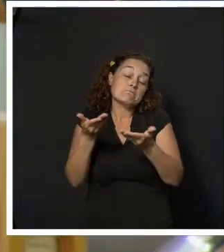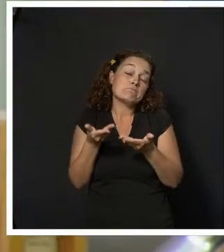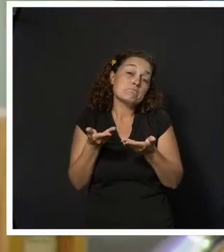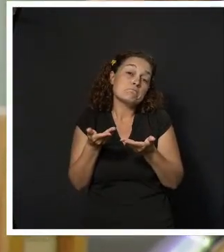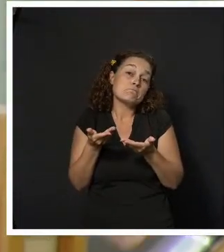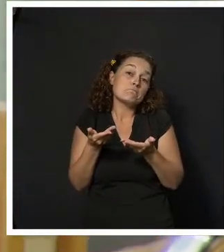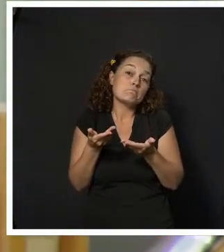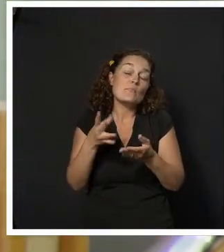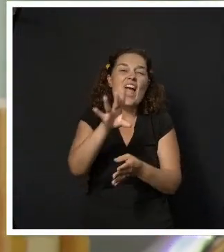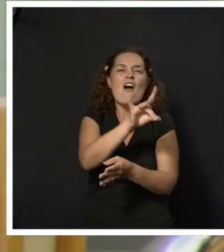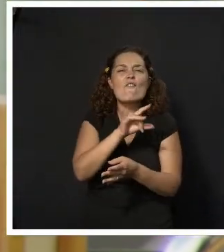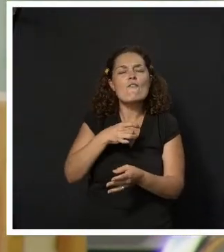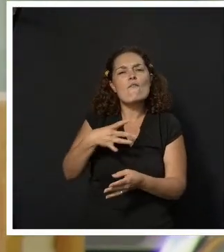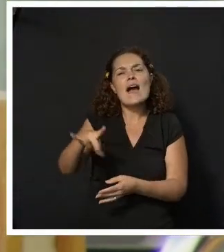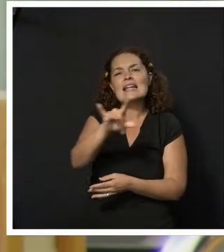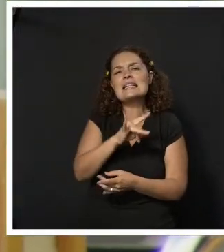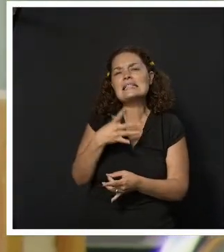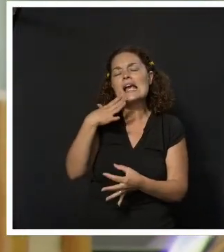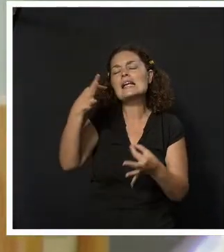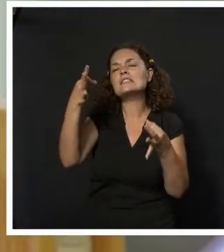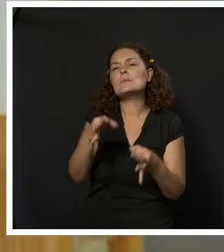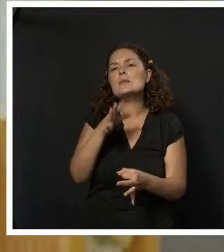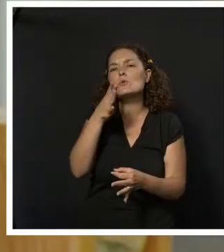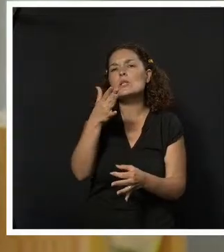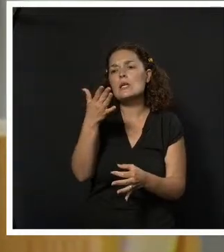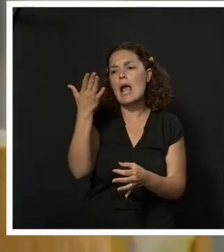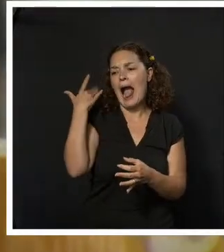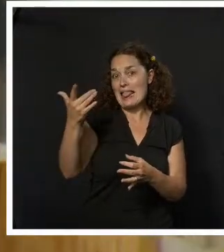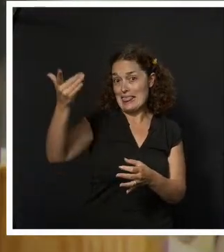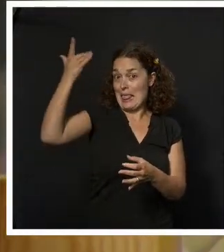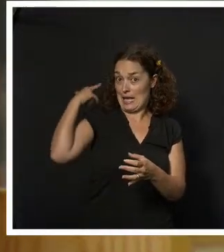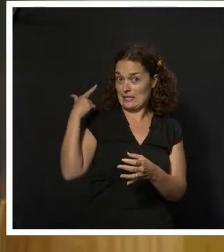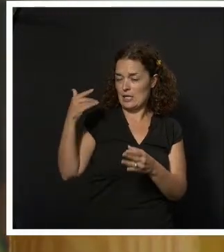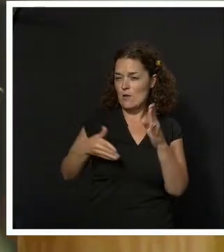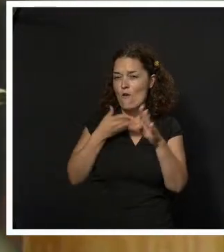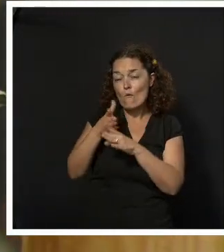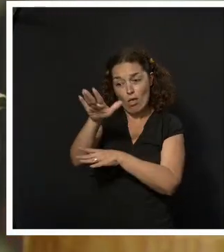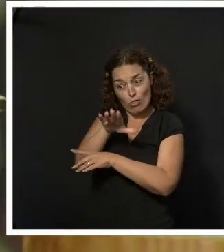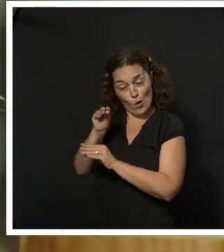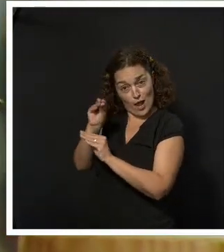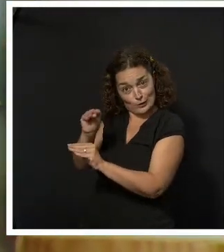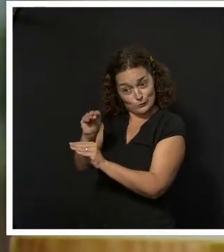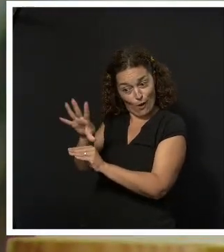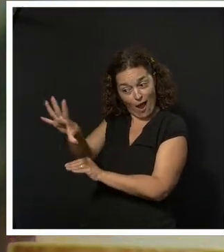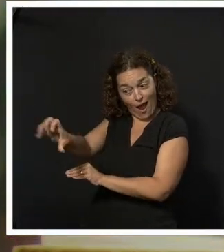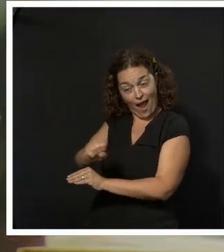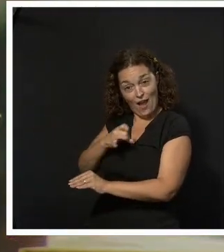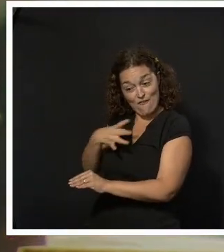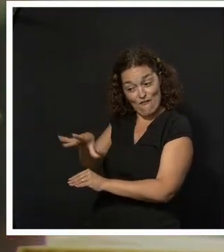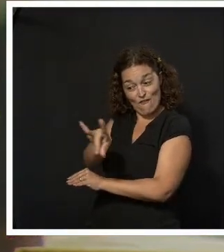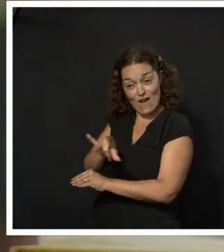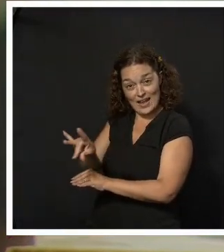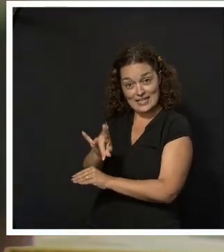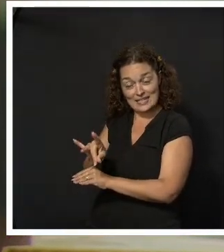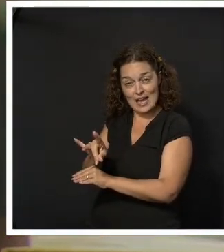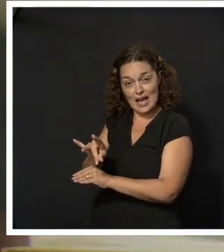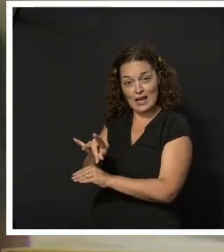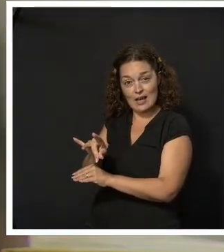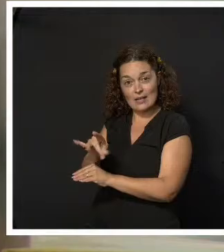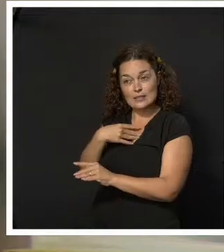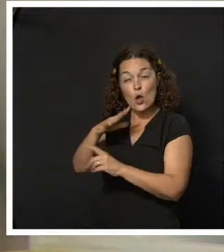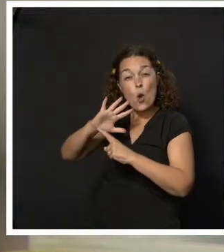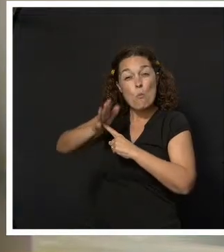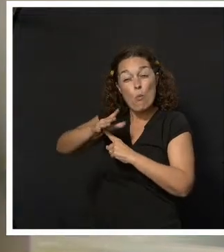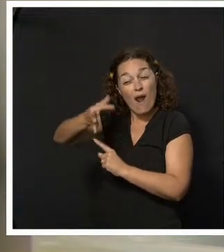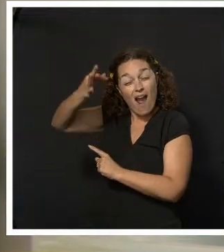esta fariña que también es muy especial porque fue antónite a buscarla a toda zona era único muy